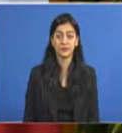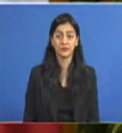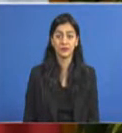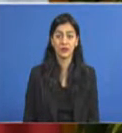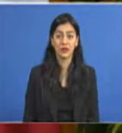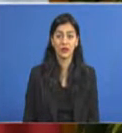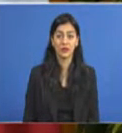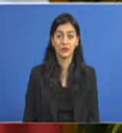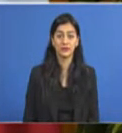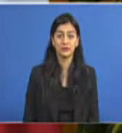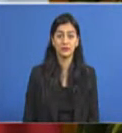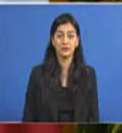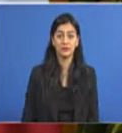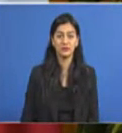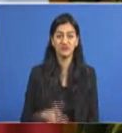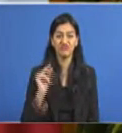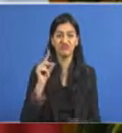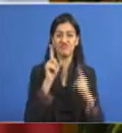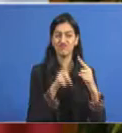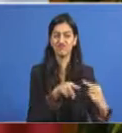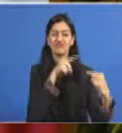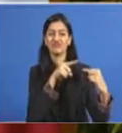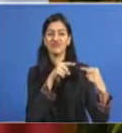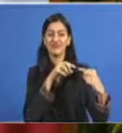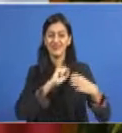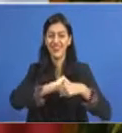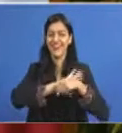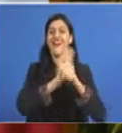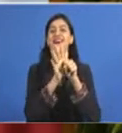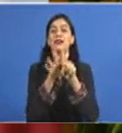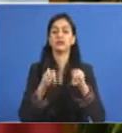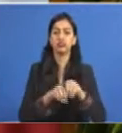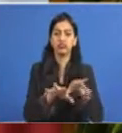No retar la pandemia.